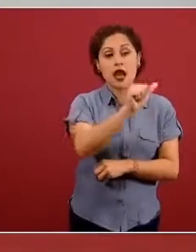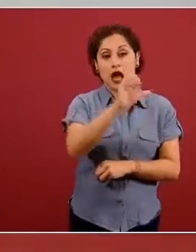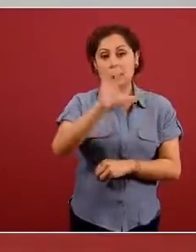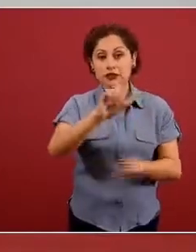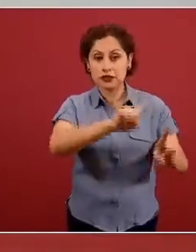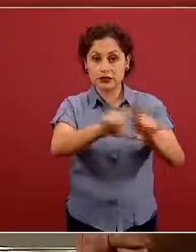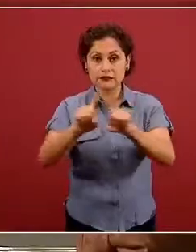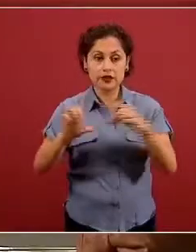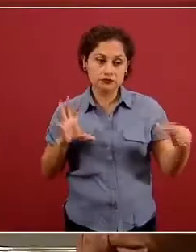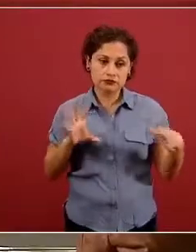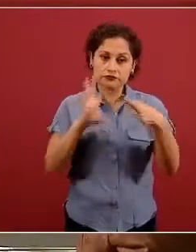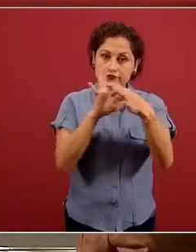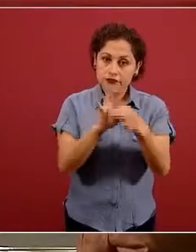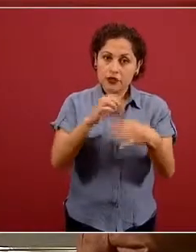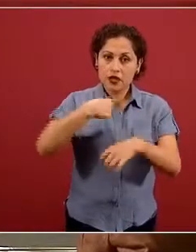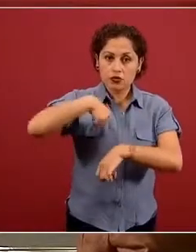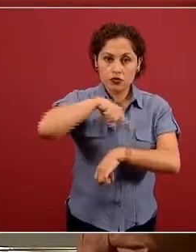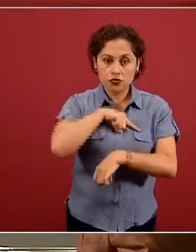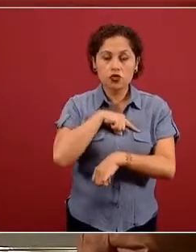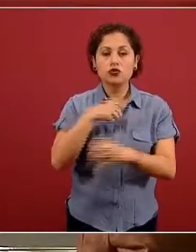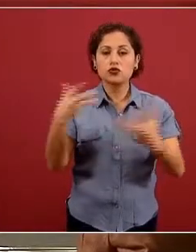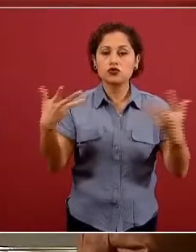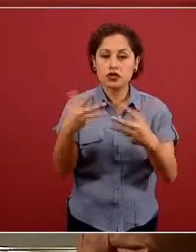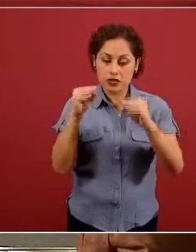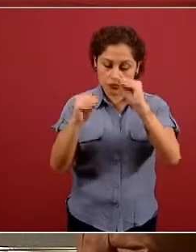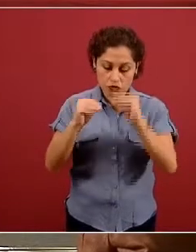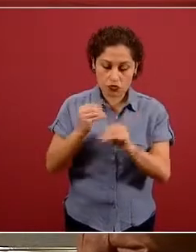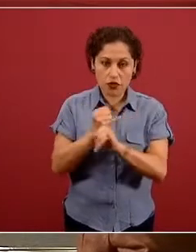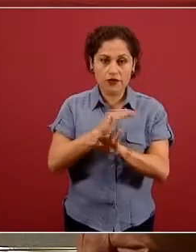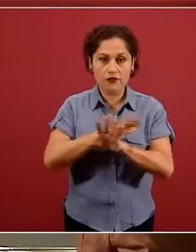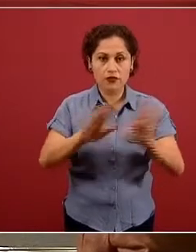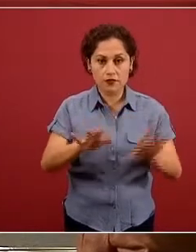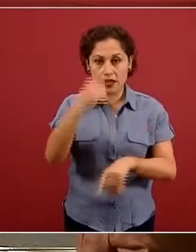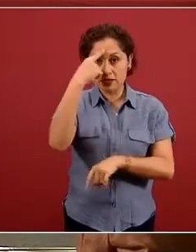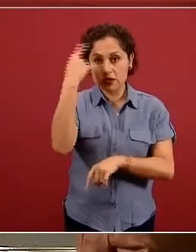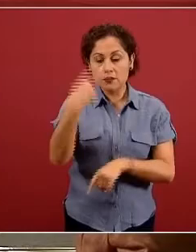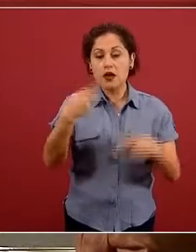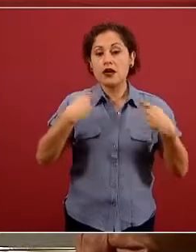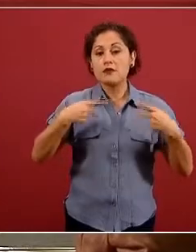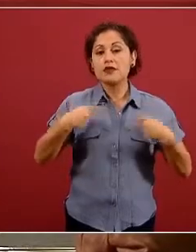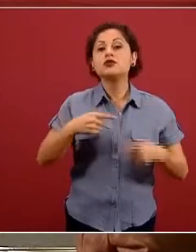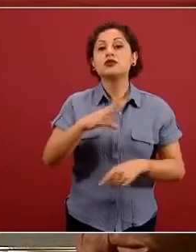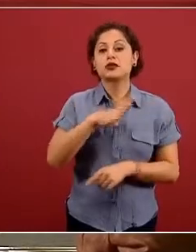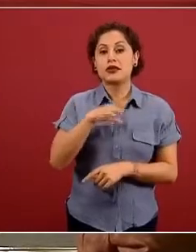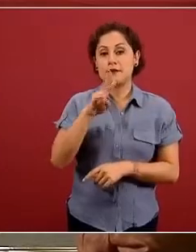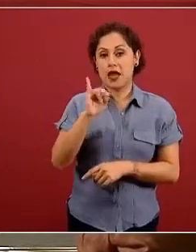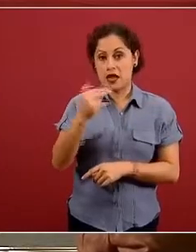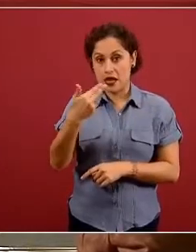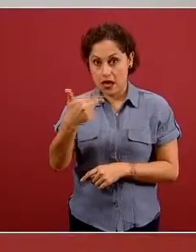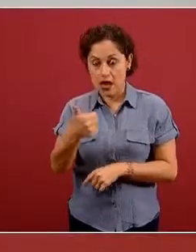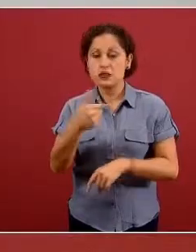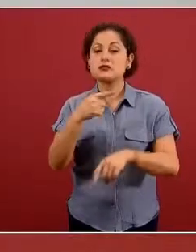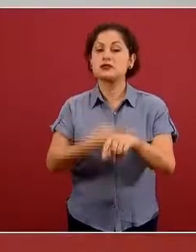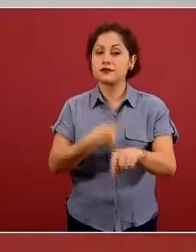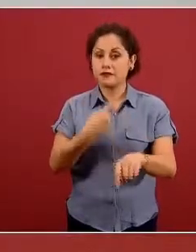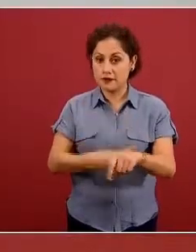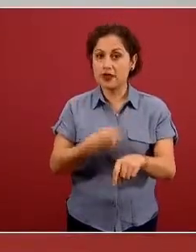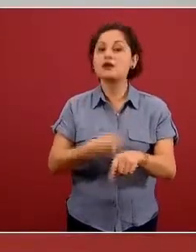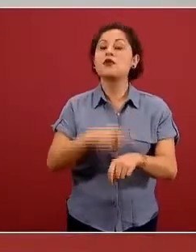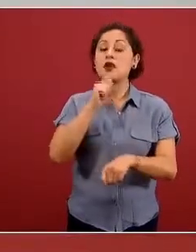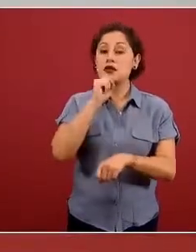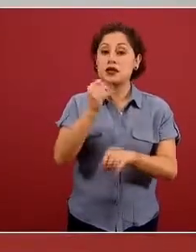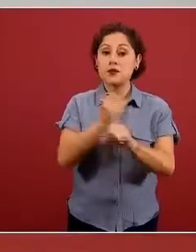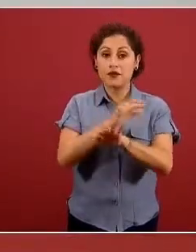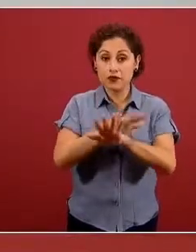generando información justamente dirigidas a las personas que viven con VIH, pero también mensajes muy importantes de